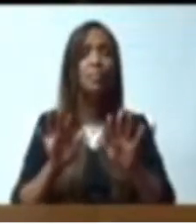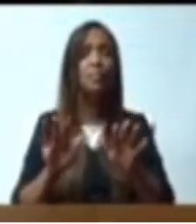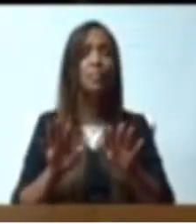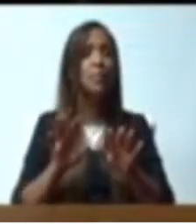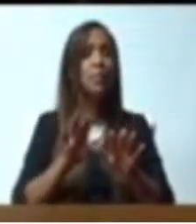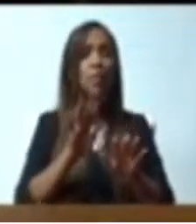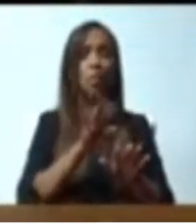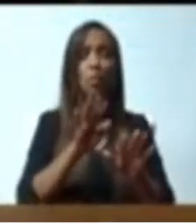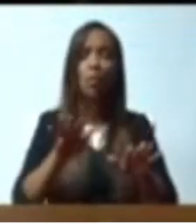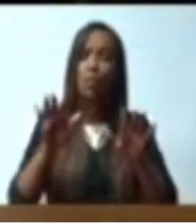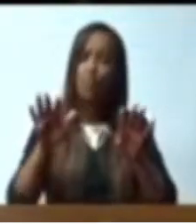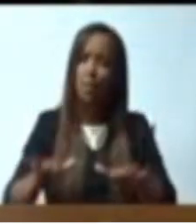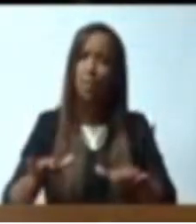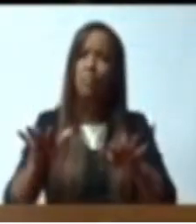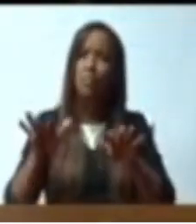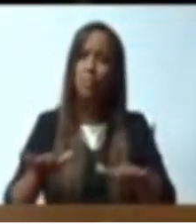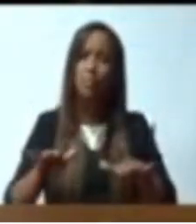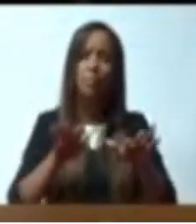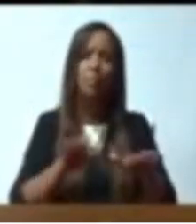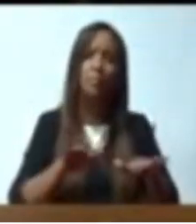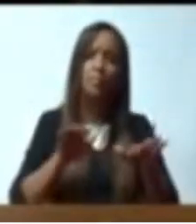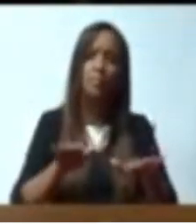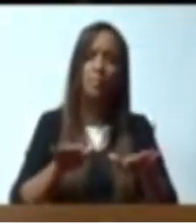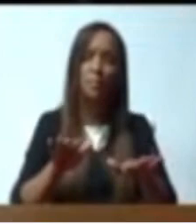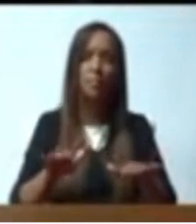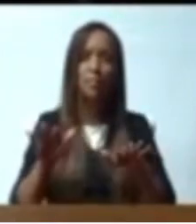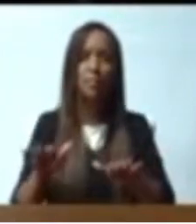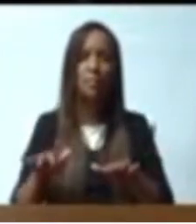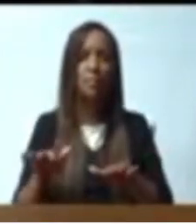no desesperéis, y este proyecto,